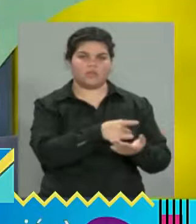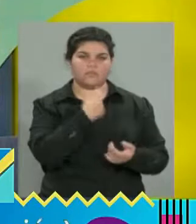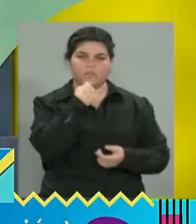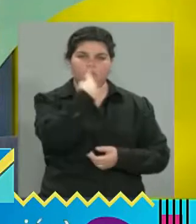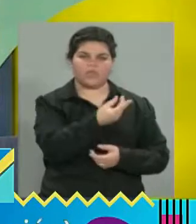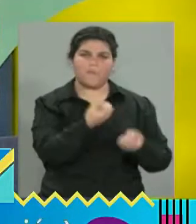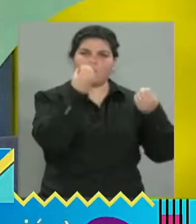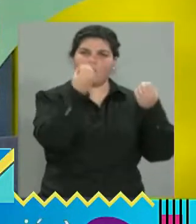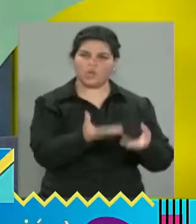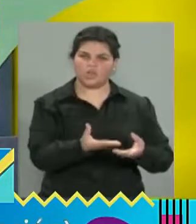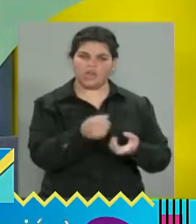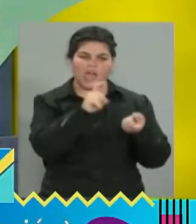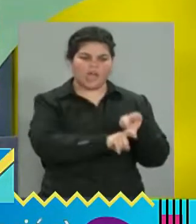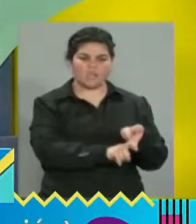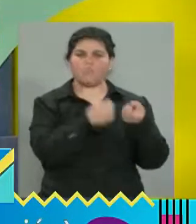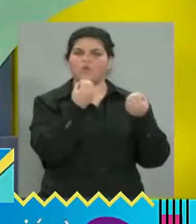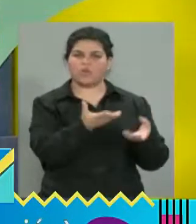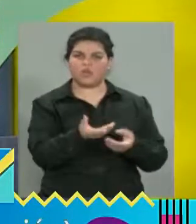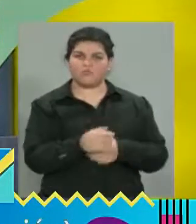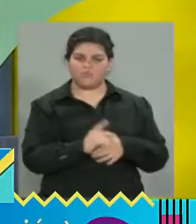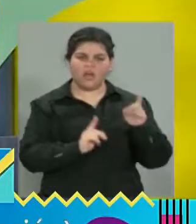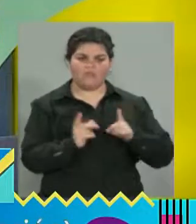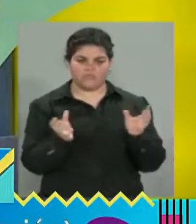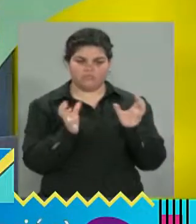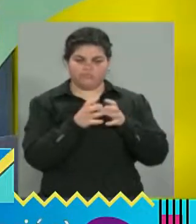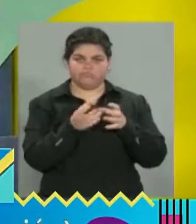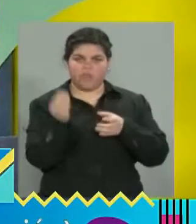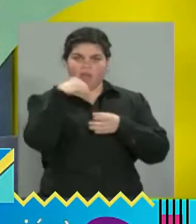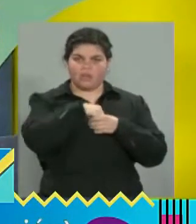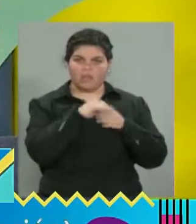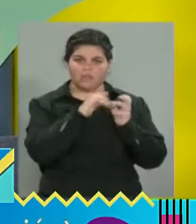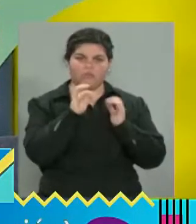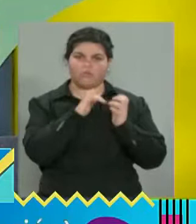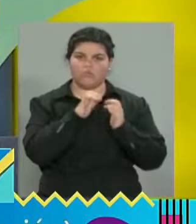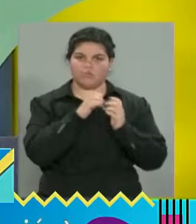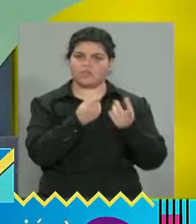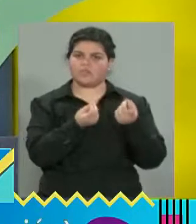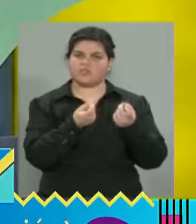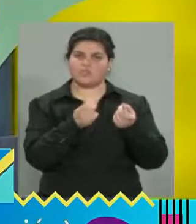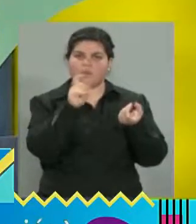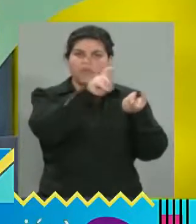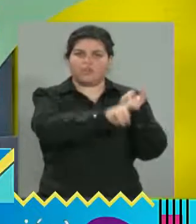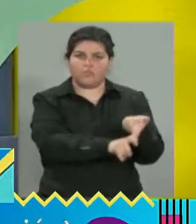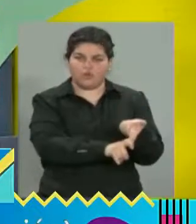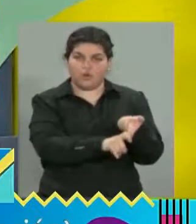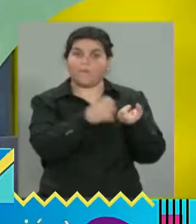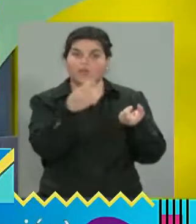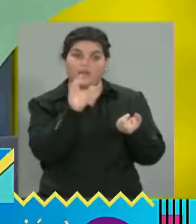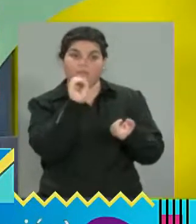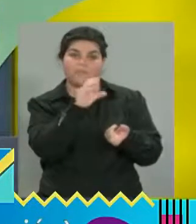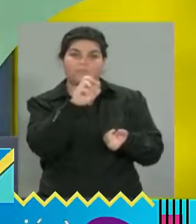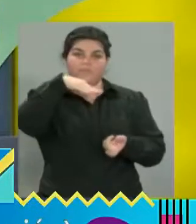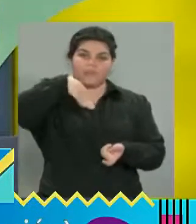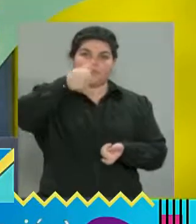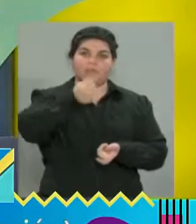organizaciones llevamos esta discusión hacia adentro diciendo, tiene que ser matrimonio porque si ponemos otro nombre